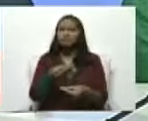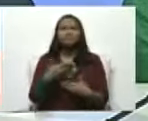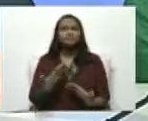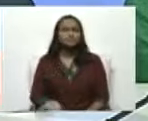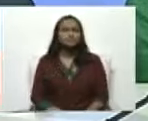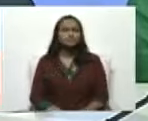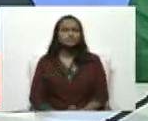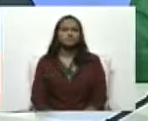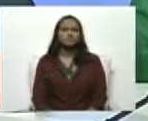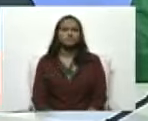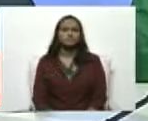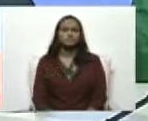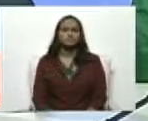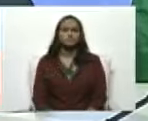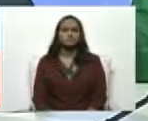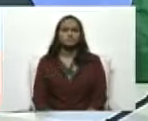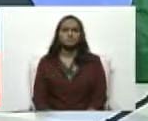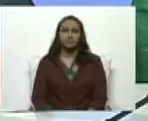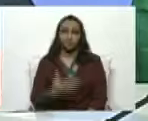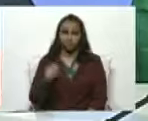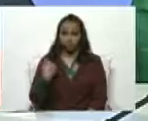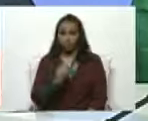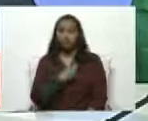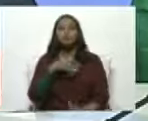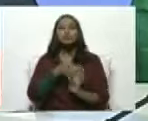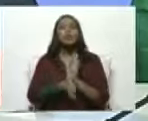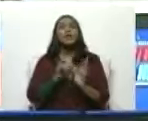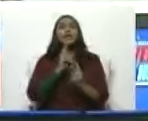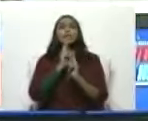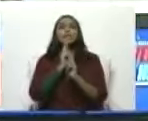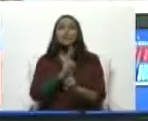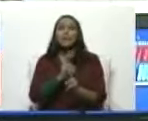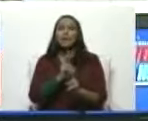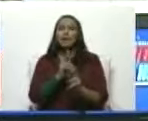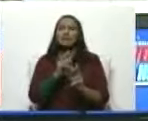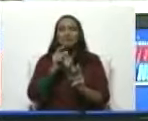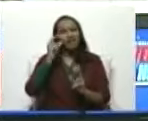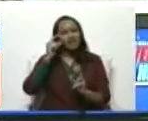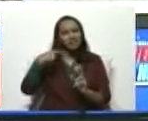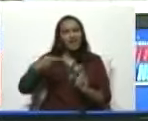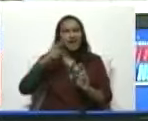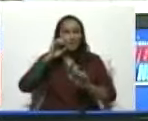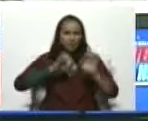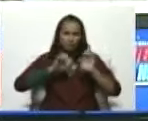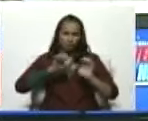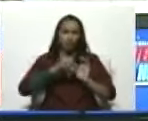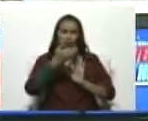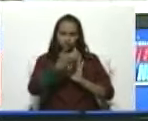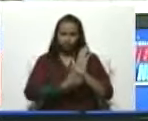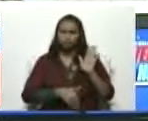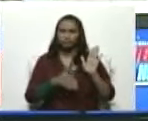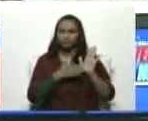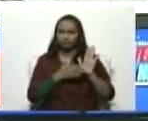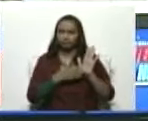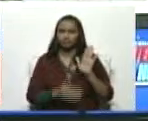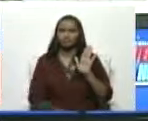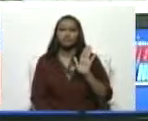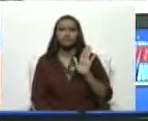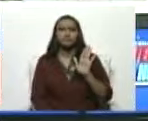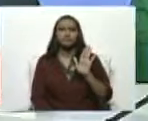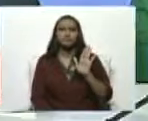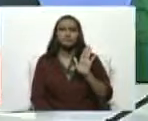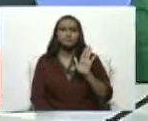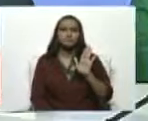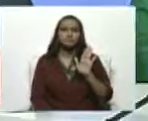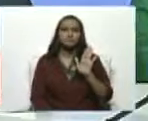partido, a Diosdado Cabello y a Pedro Infante, un reporte diario. Y yo tengo acceso a un